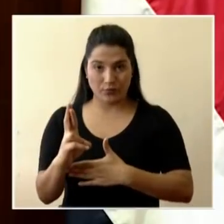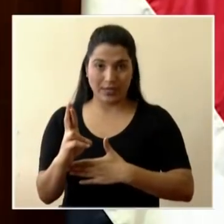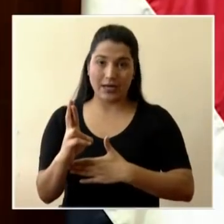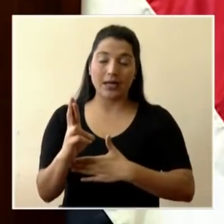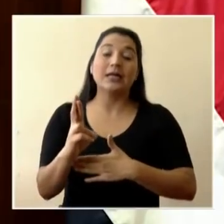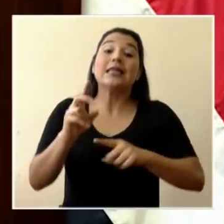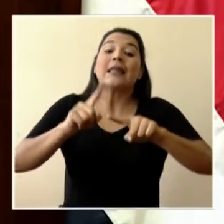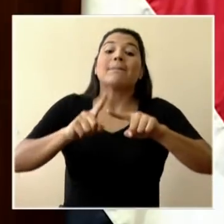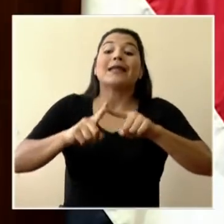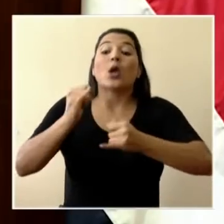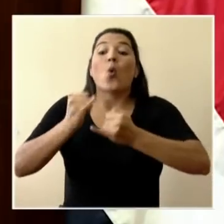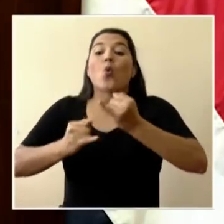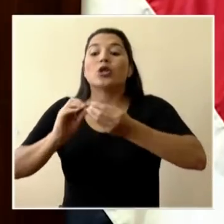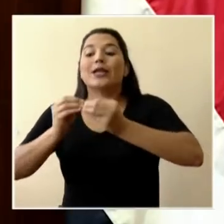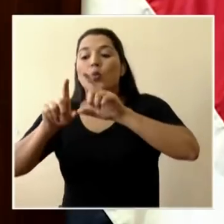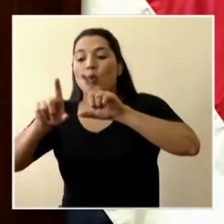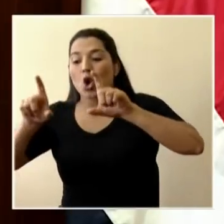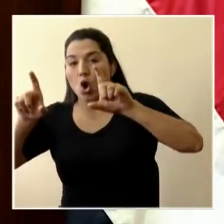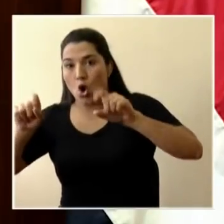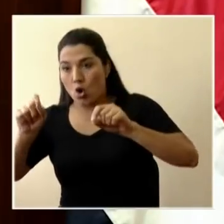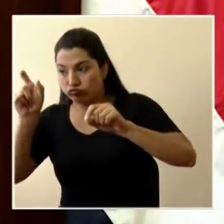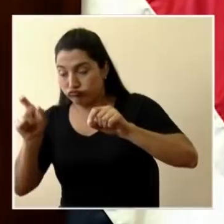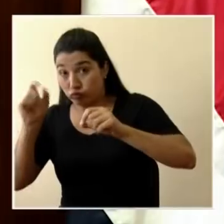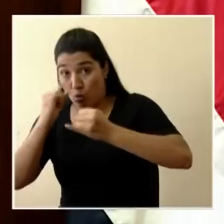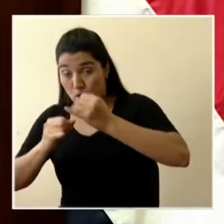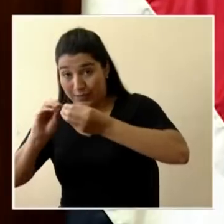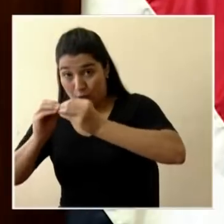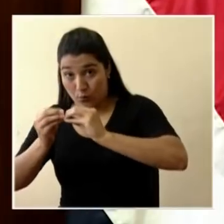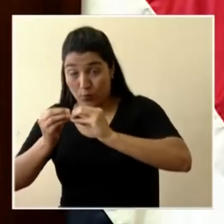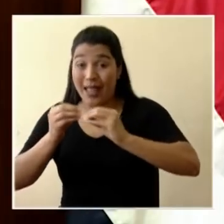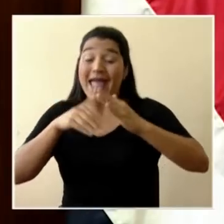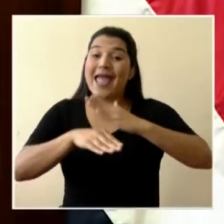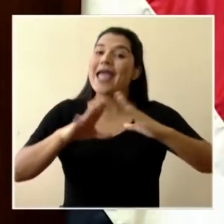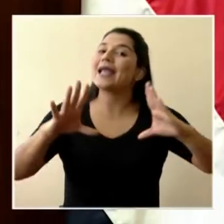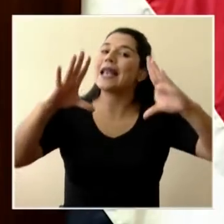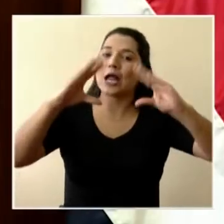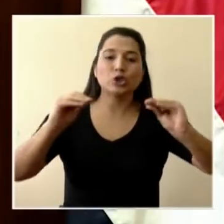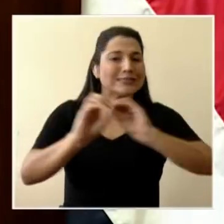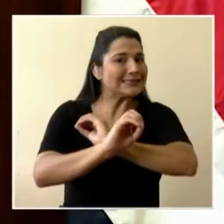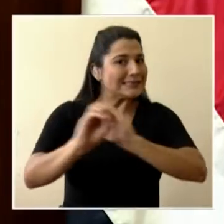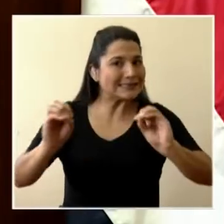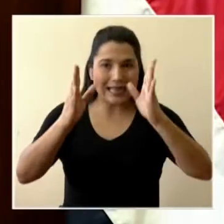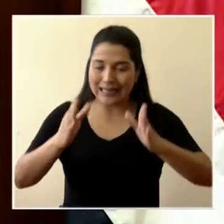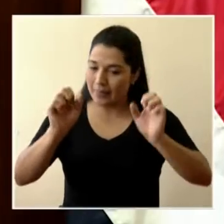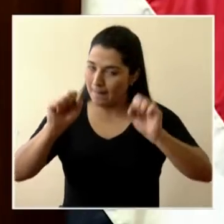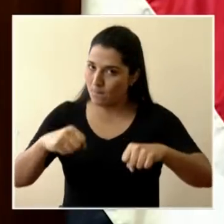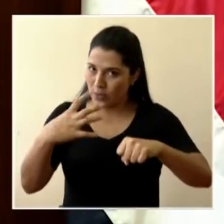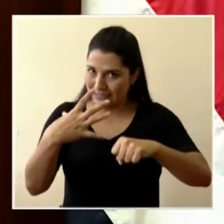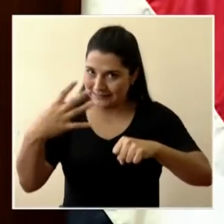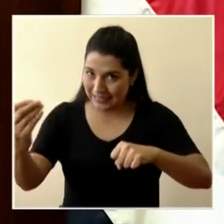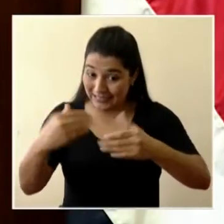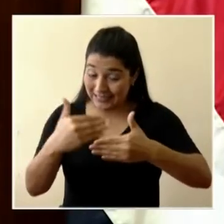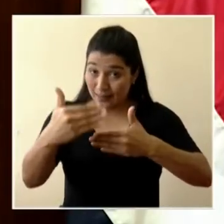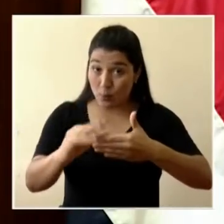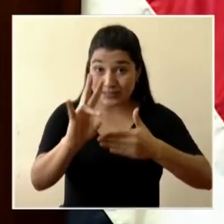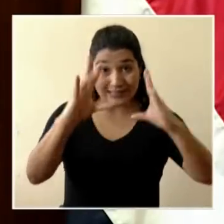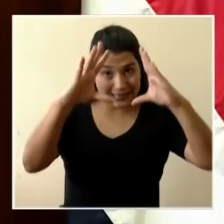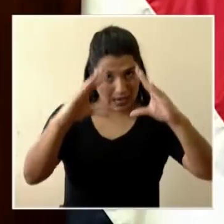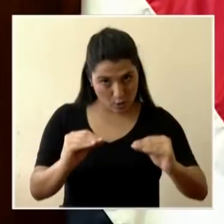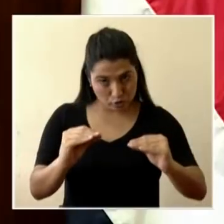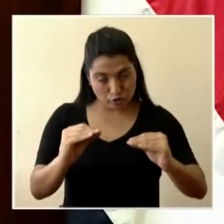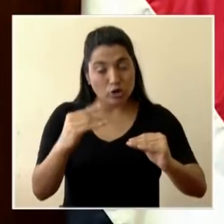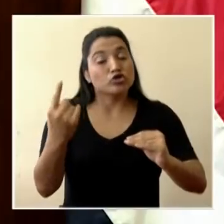la numeración. Y las noches es total, solo podrán circular los que tienen las excepciones que ya se han establecido,